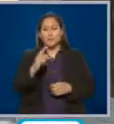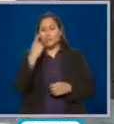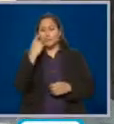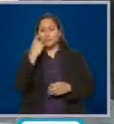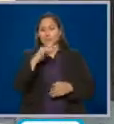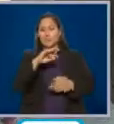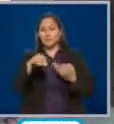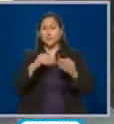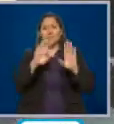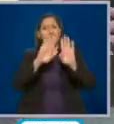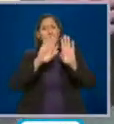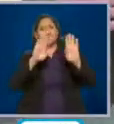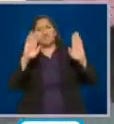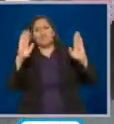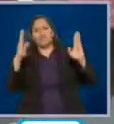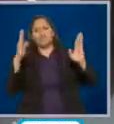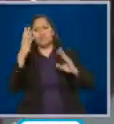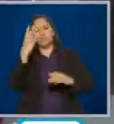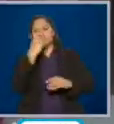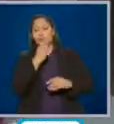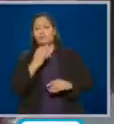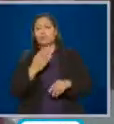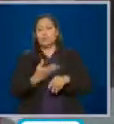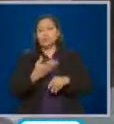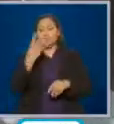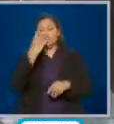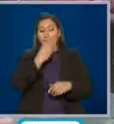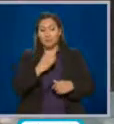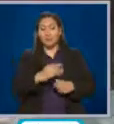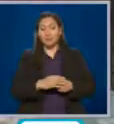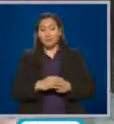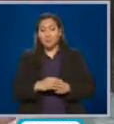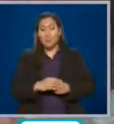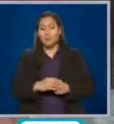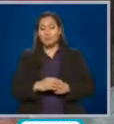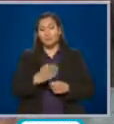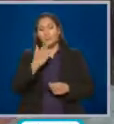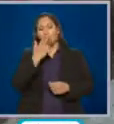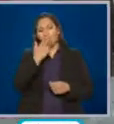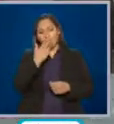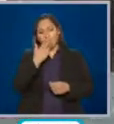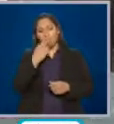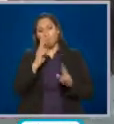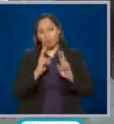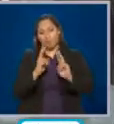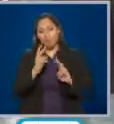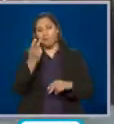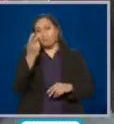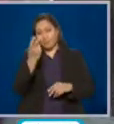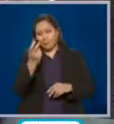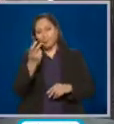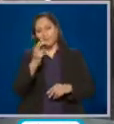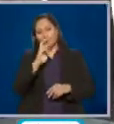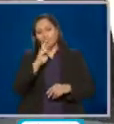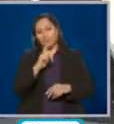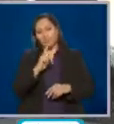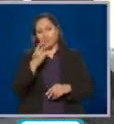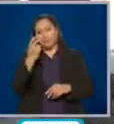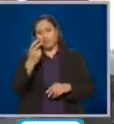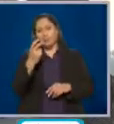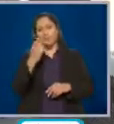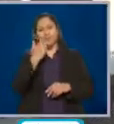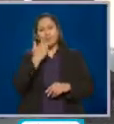las fachadas quedaron primorosas. Está muy bonito. Sí. Y no, qué bueno que la conserven los vecinos, ¿no? Ese ahora es la